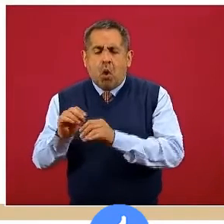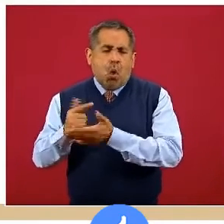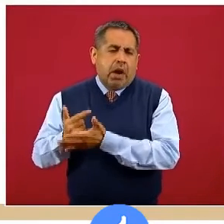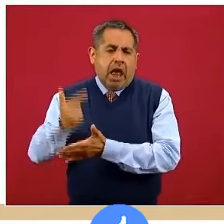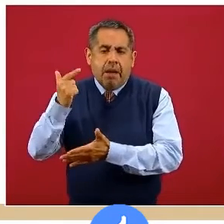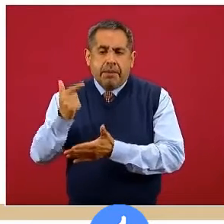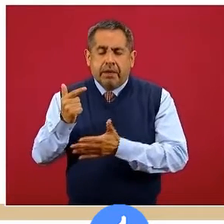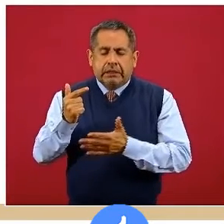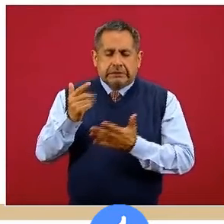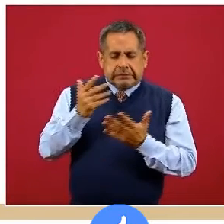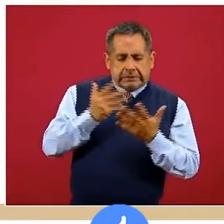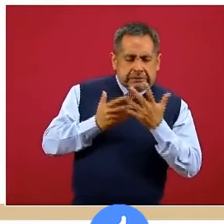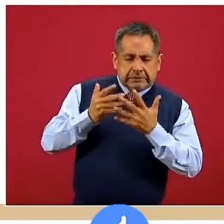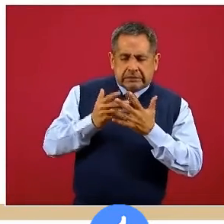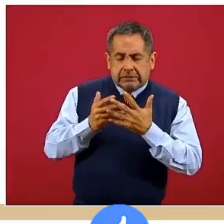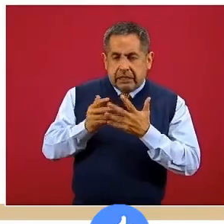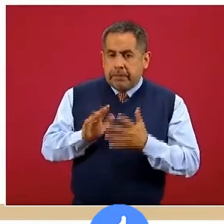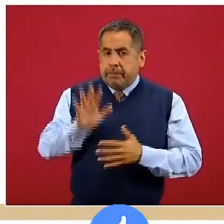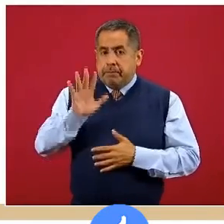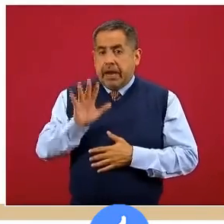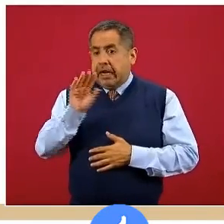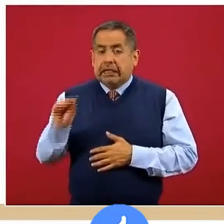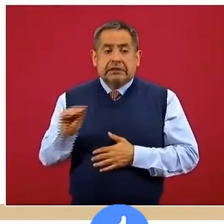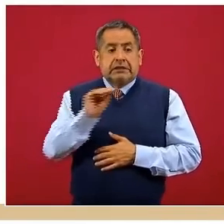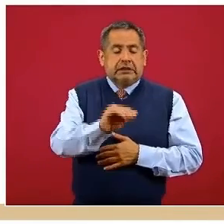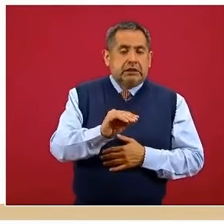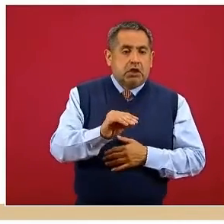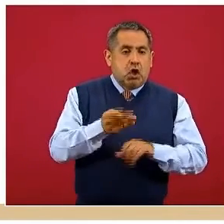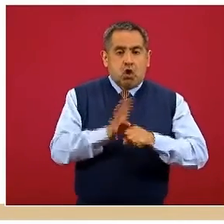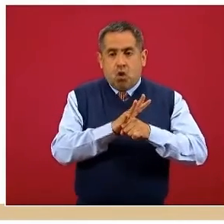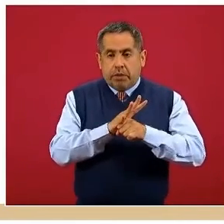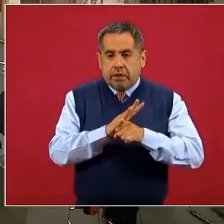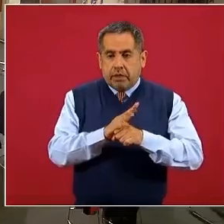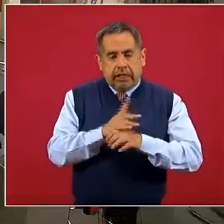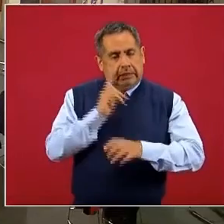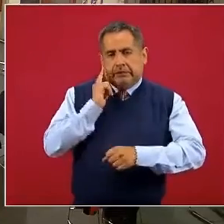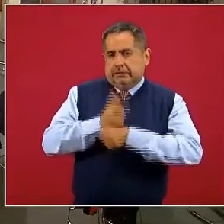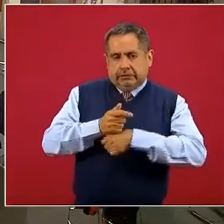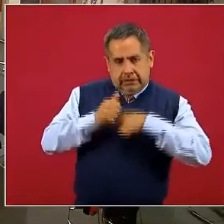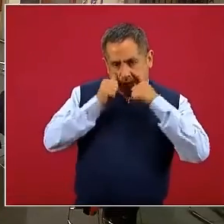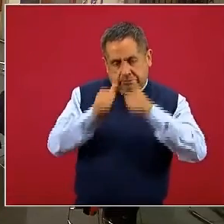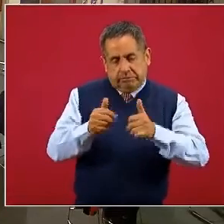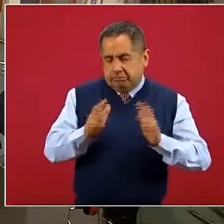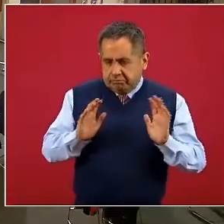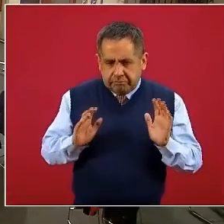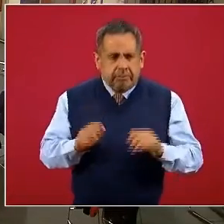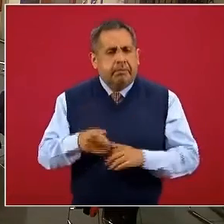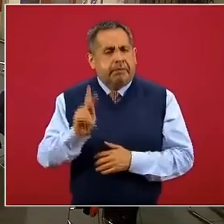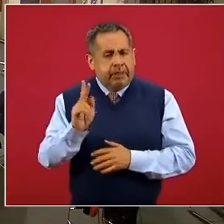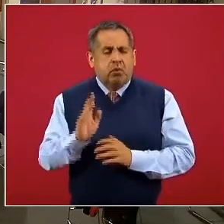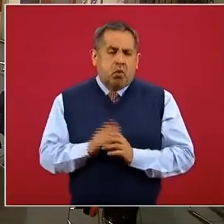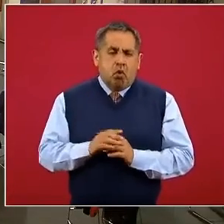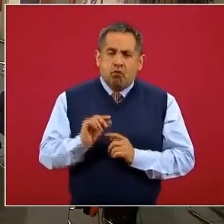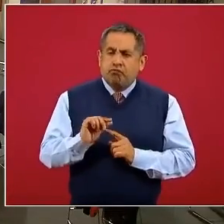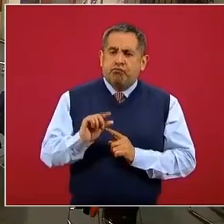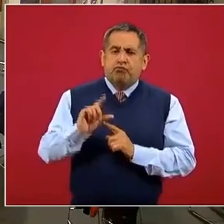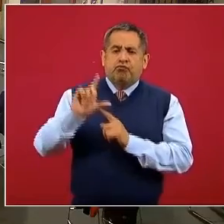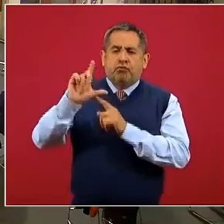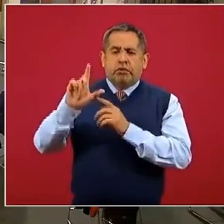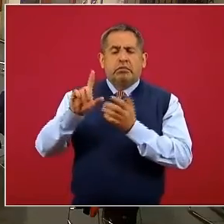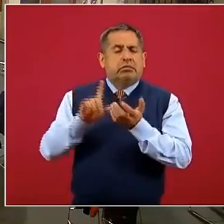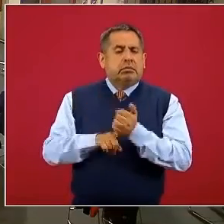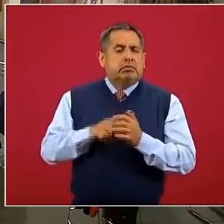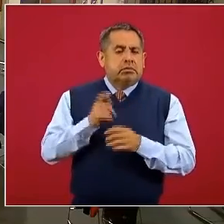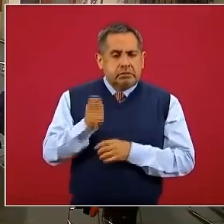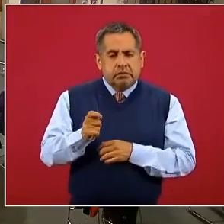grave, y en su momento eso lógicamente detonará las actividades de la atención médica. Pero vemos ya un incremento importante, al